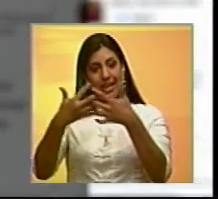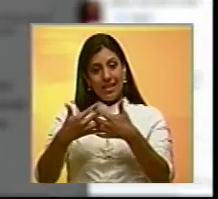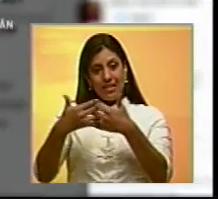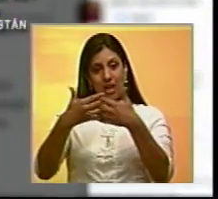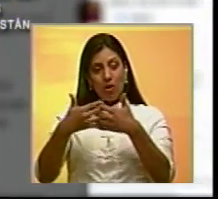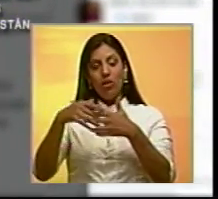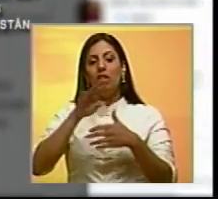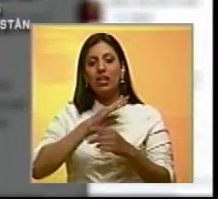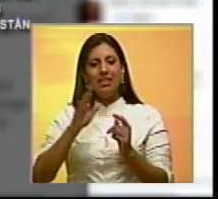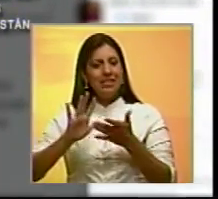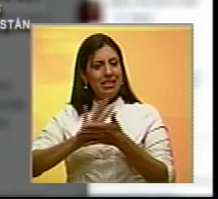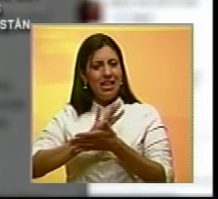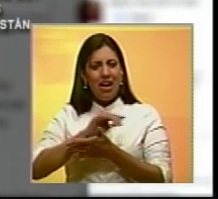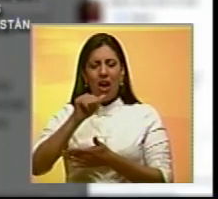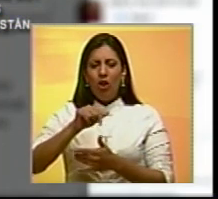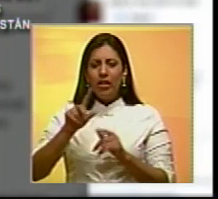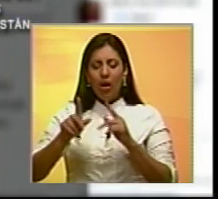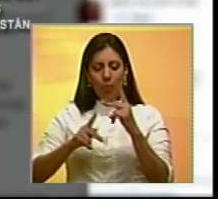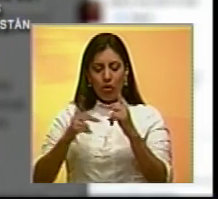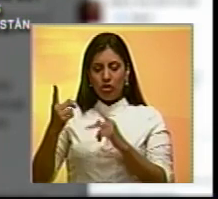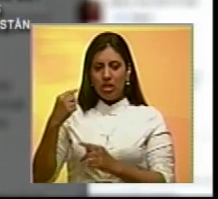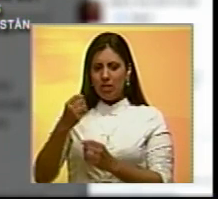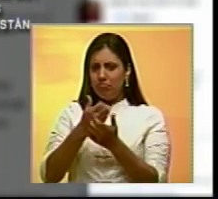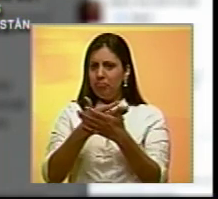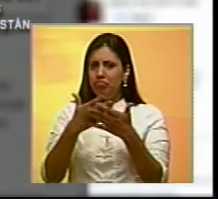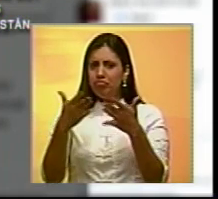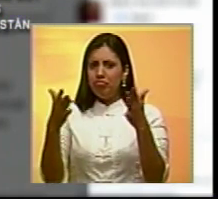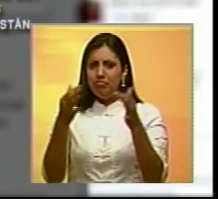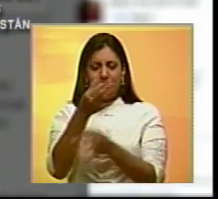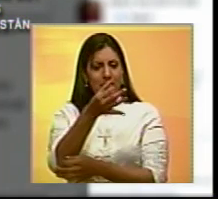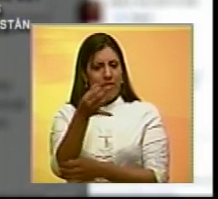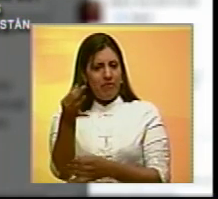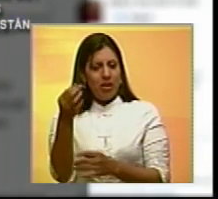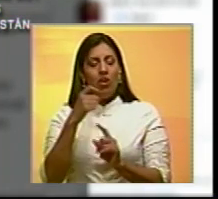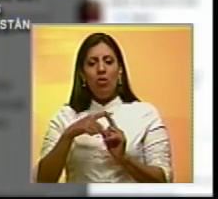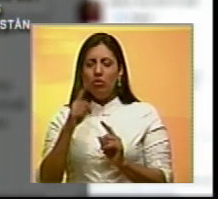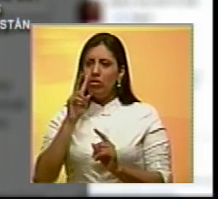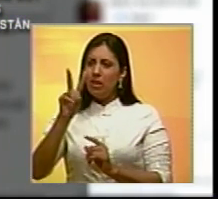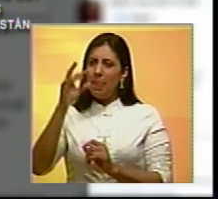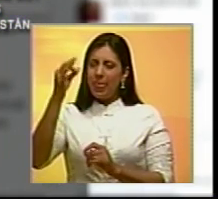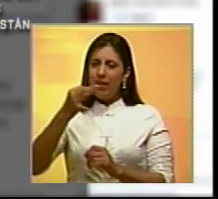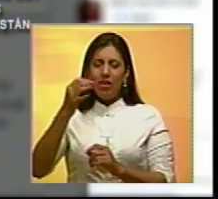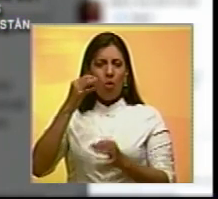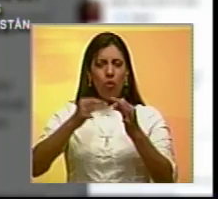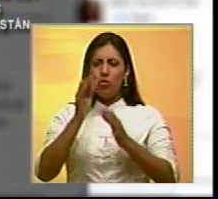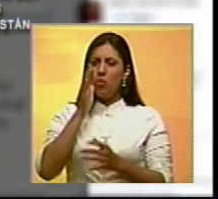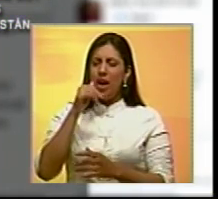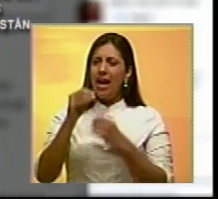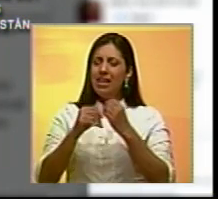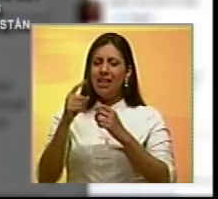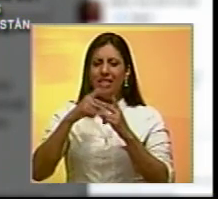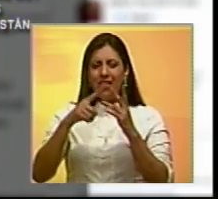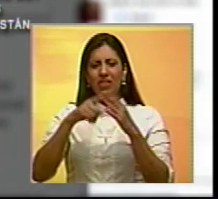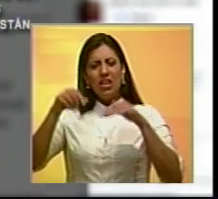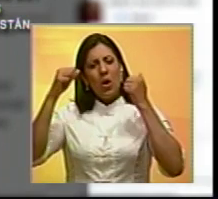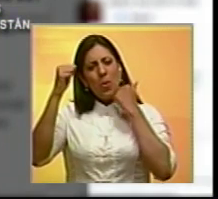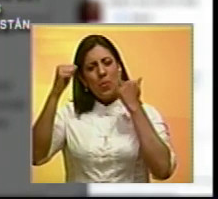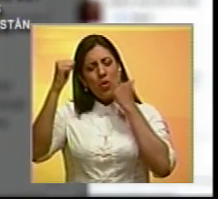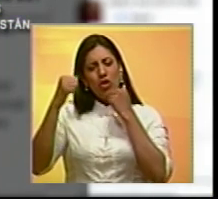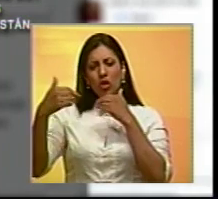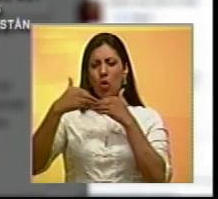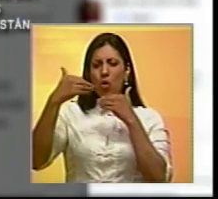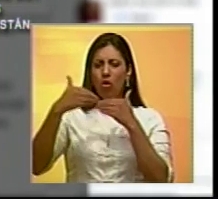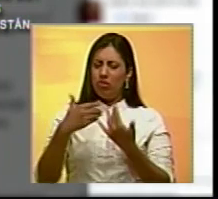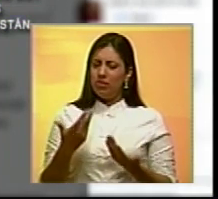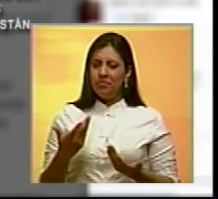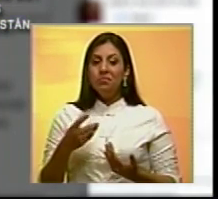Unidos se acaba de tener un proceso electoral muy abierto y exitoso. Calificó como realmente injusto que se produzcan diversas manifestaciones en su